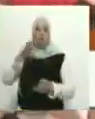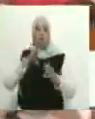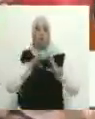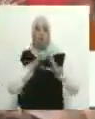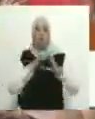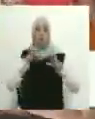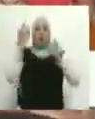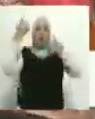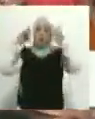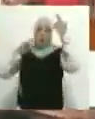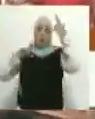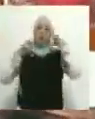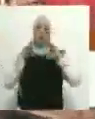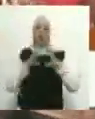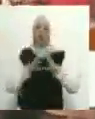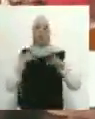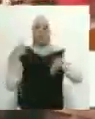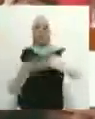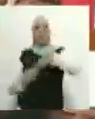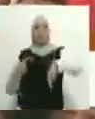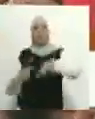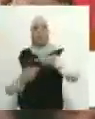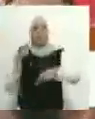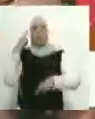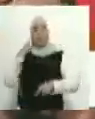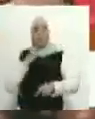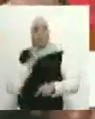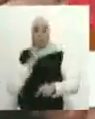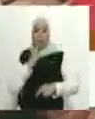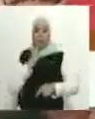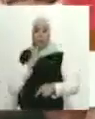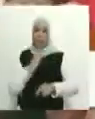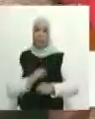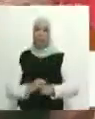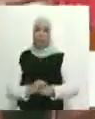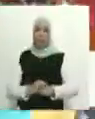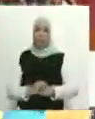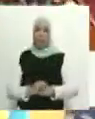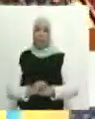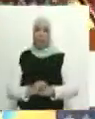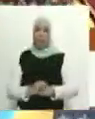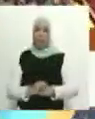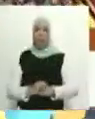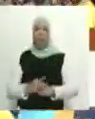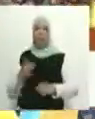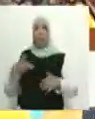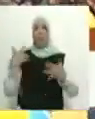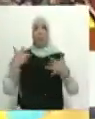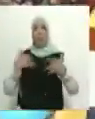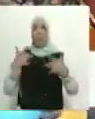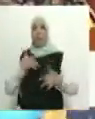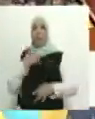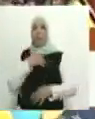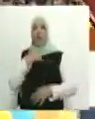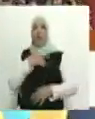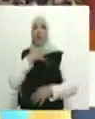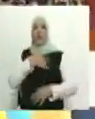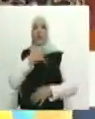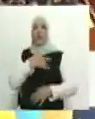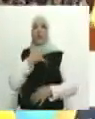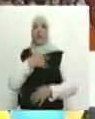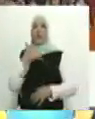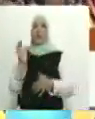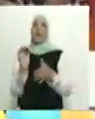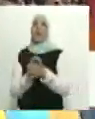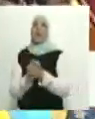Chávez, el corazón de la revolución bolivariana. De verdad, qué emoción, hermano. Luis,